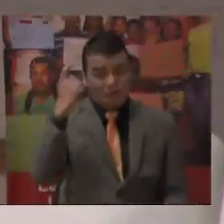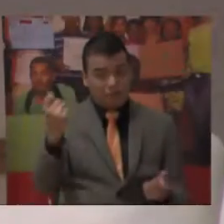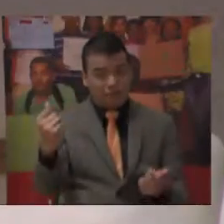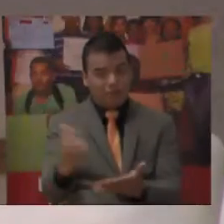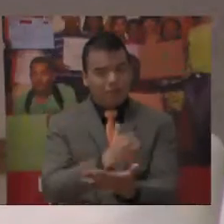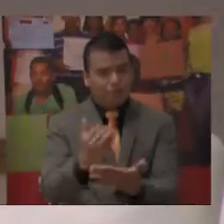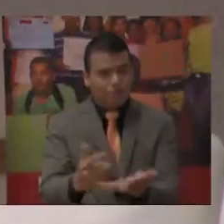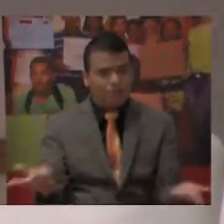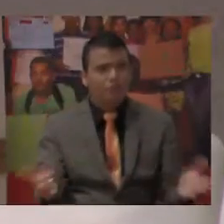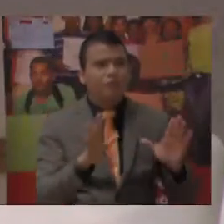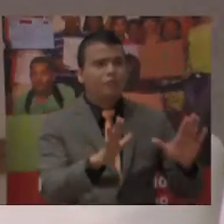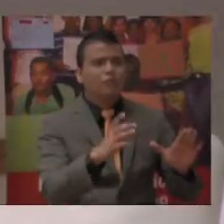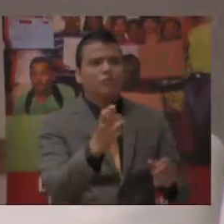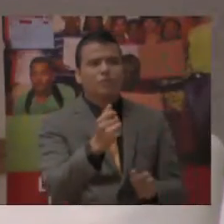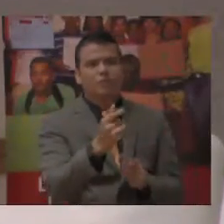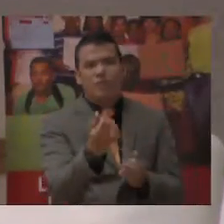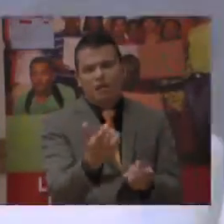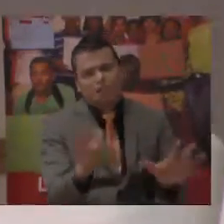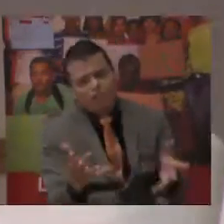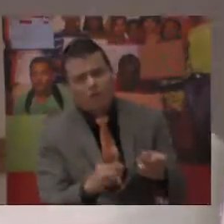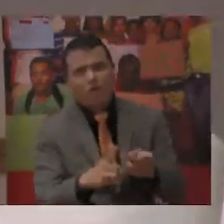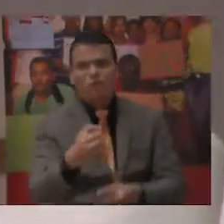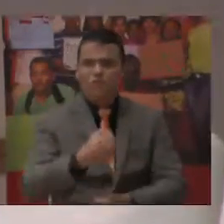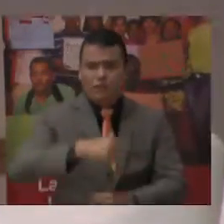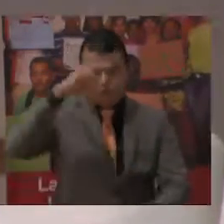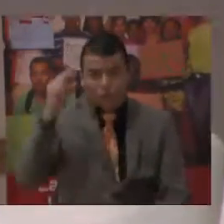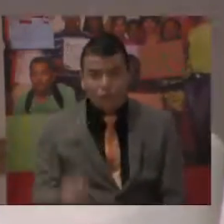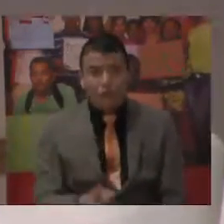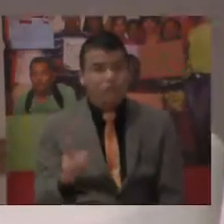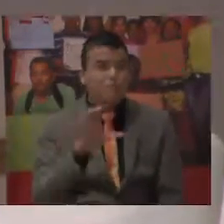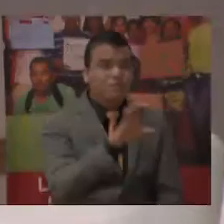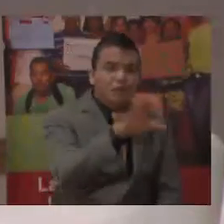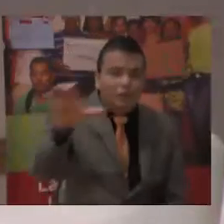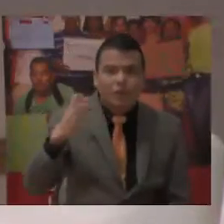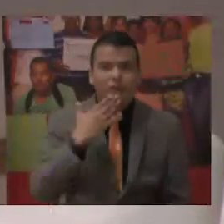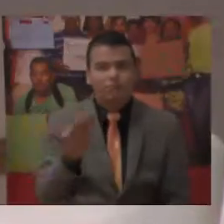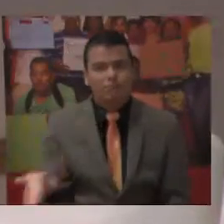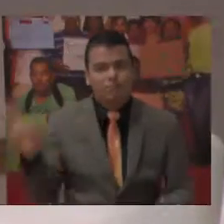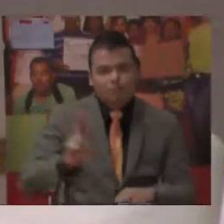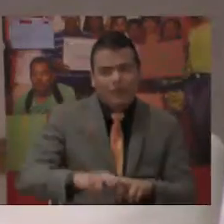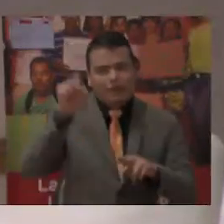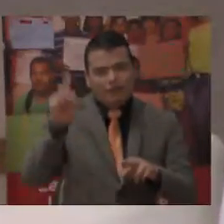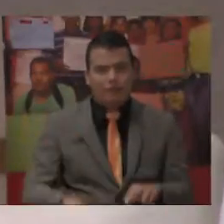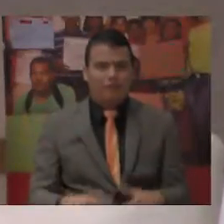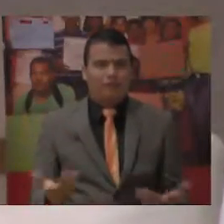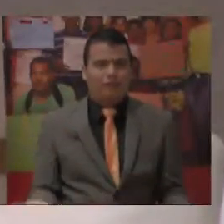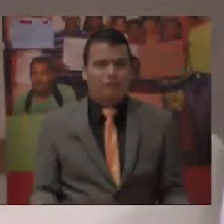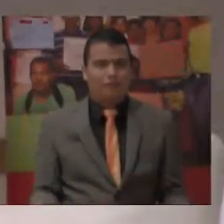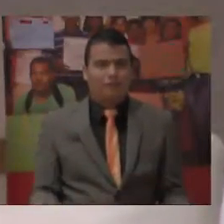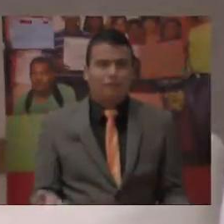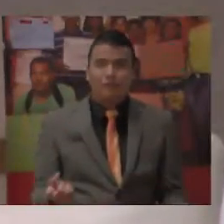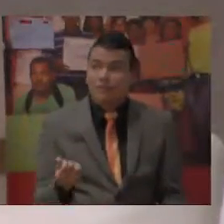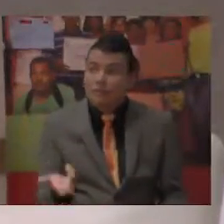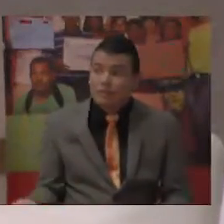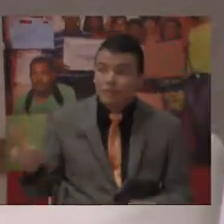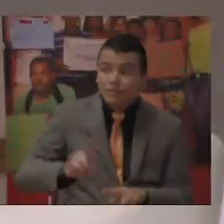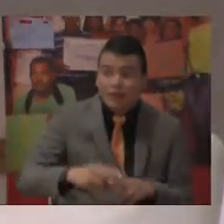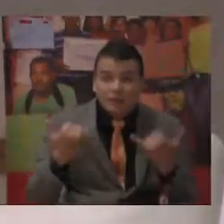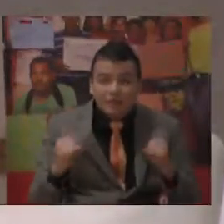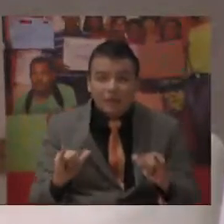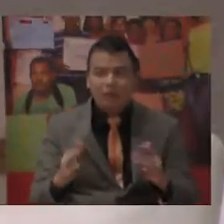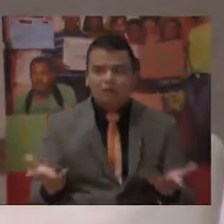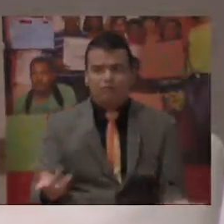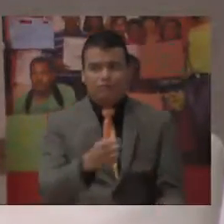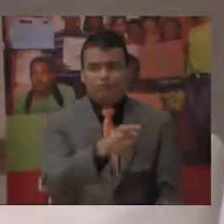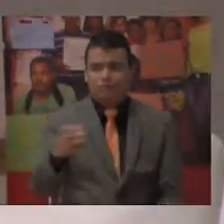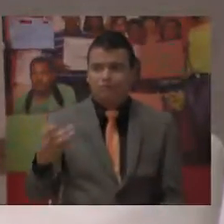La clase media, la clase trabajadora tiene que recibir mejores ingresos. En la medida en que reciba mejores ingresos habrá más